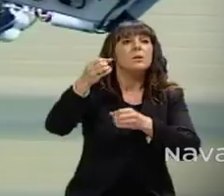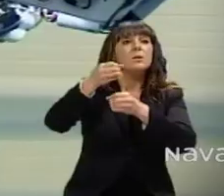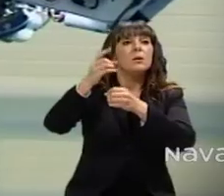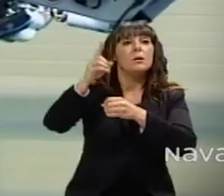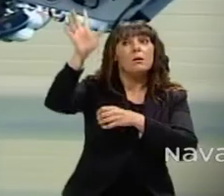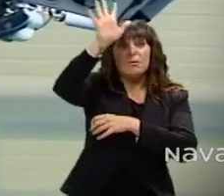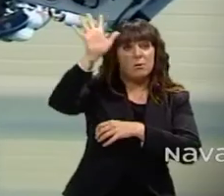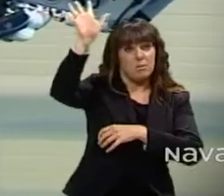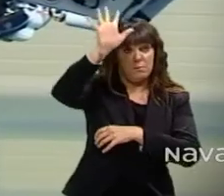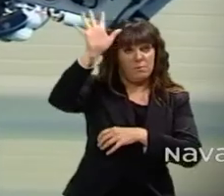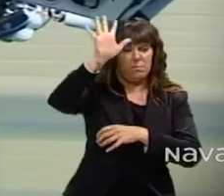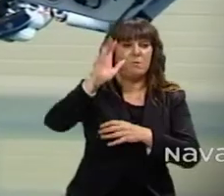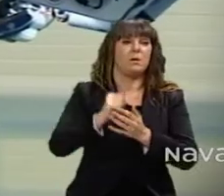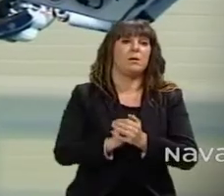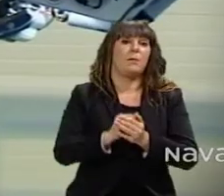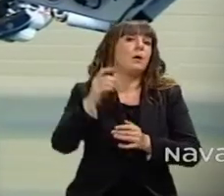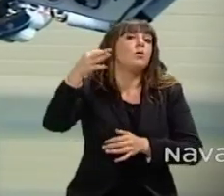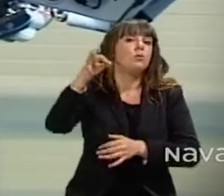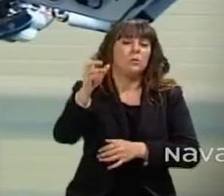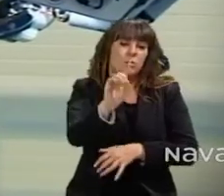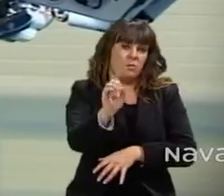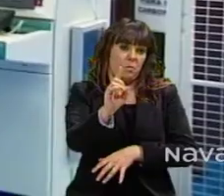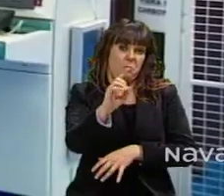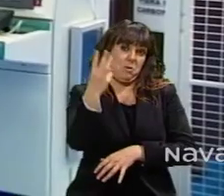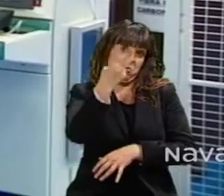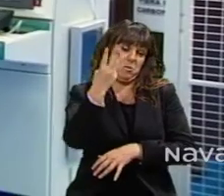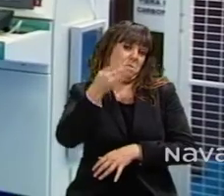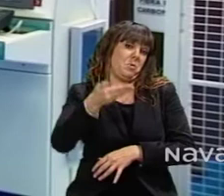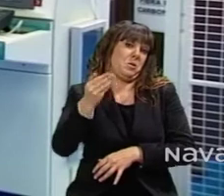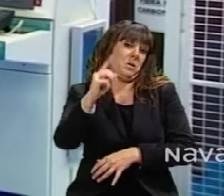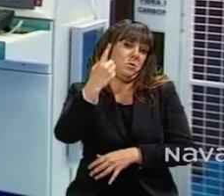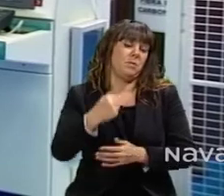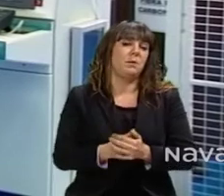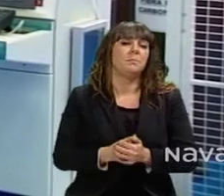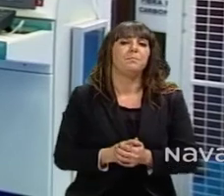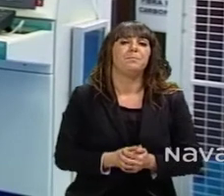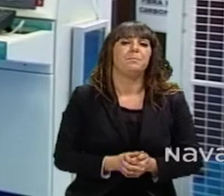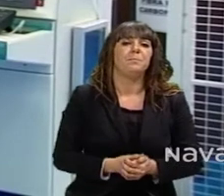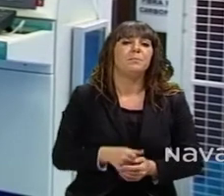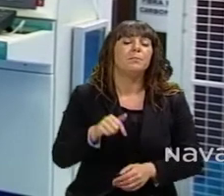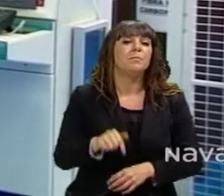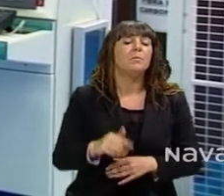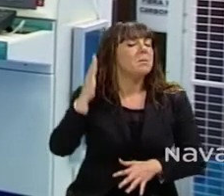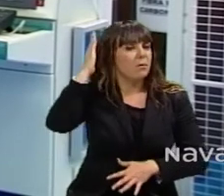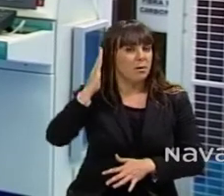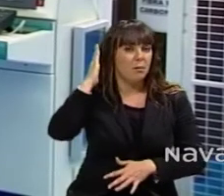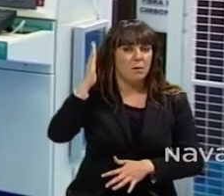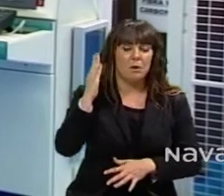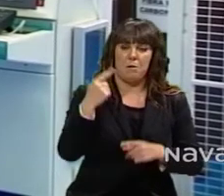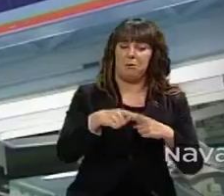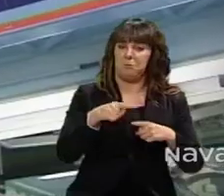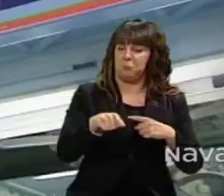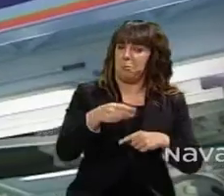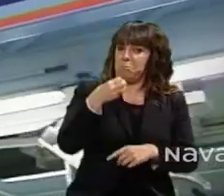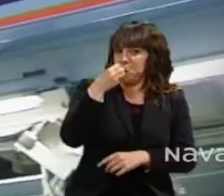no los únicos, pero los fundamentales en este caso. En Navarra se hacen cosas muy bien. Pero